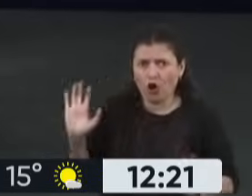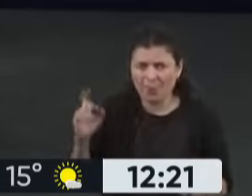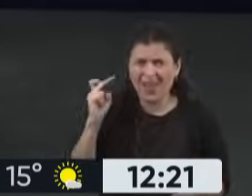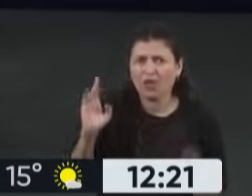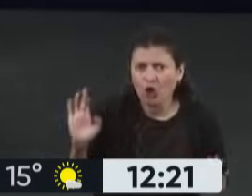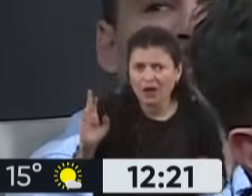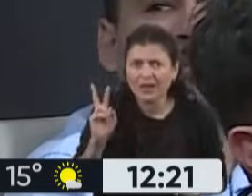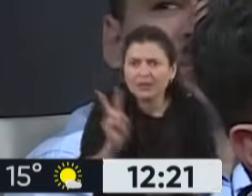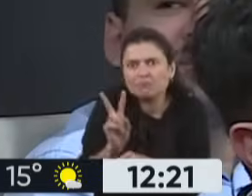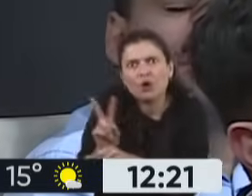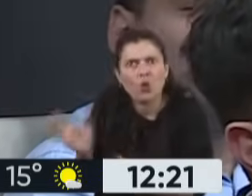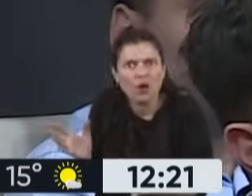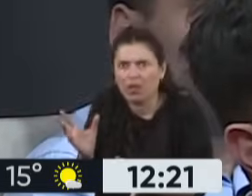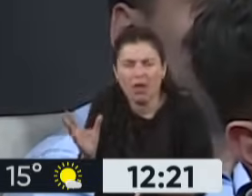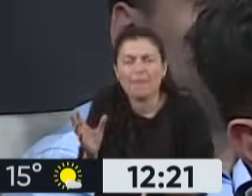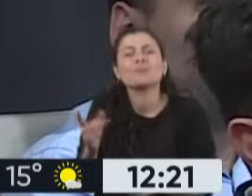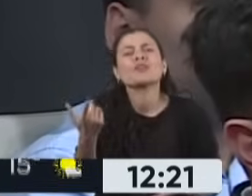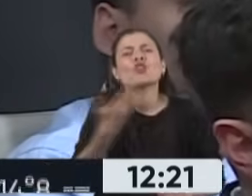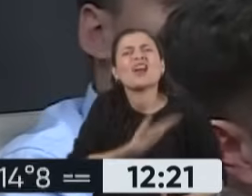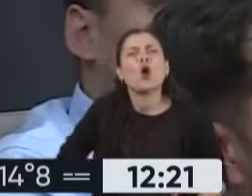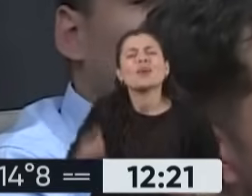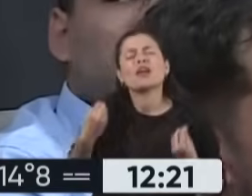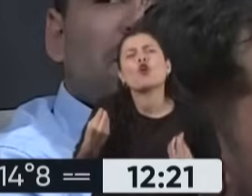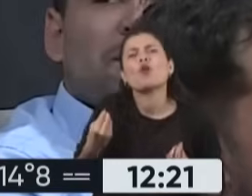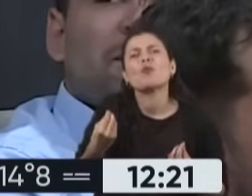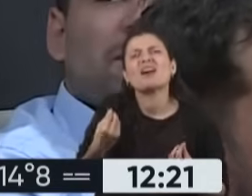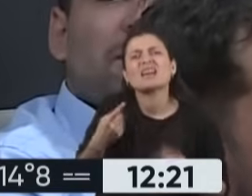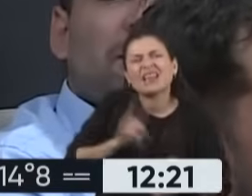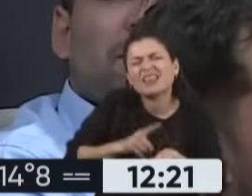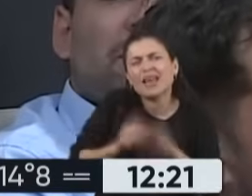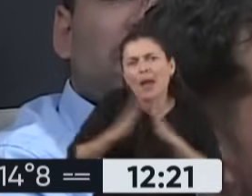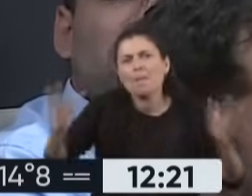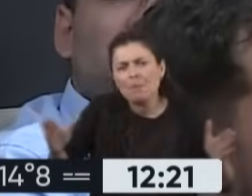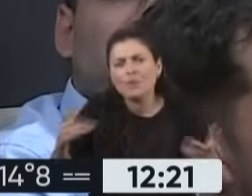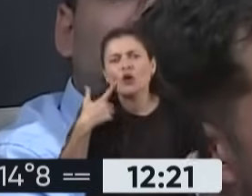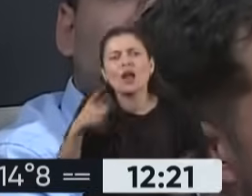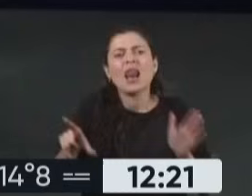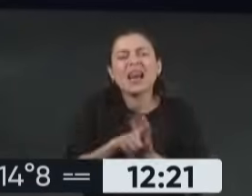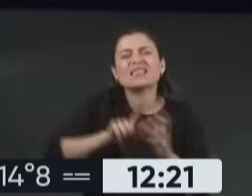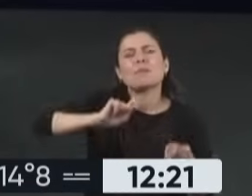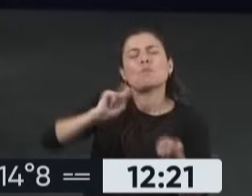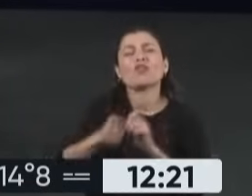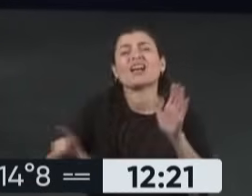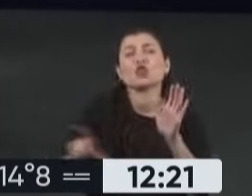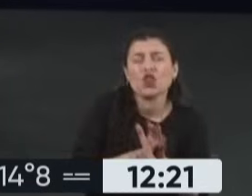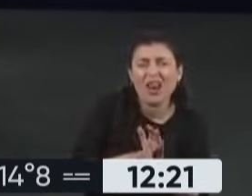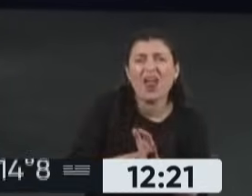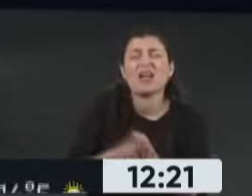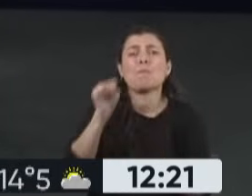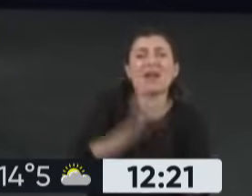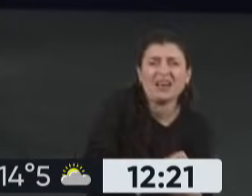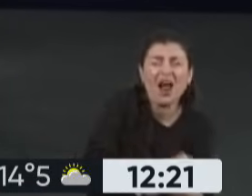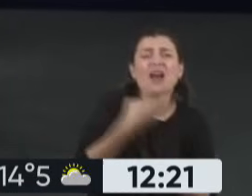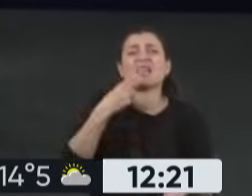¿Y qué plazos legales y las modificaciones a las leyes, ¿no?, penal y tributaria? La forma